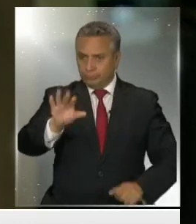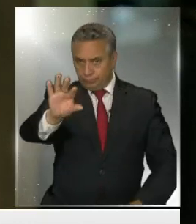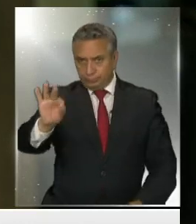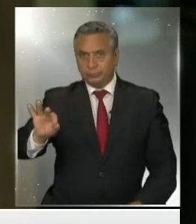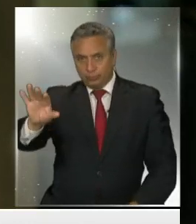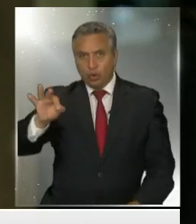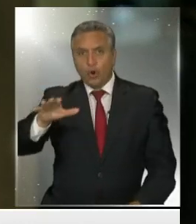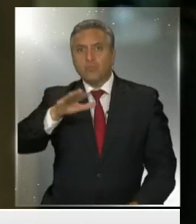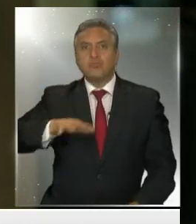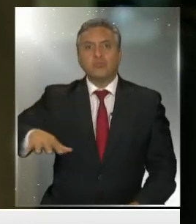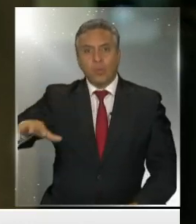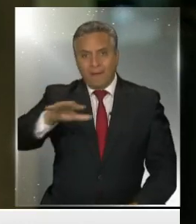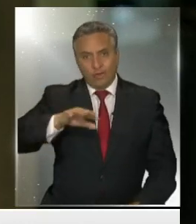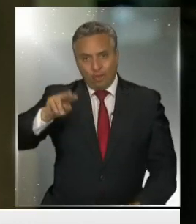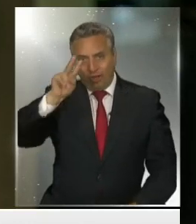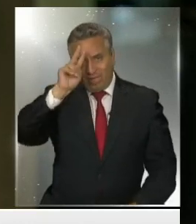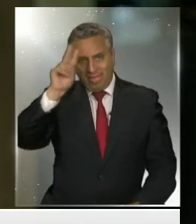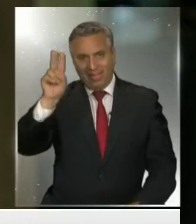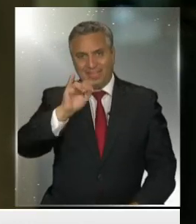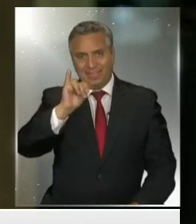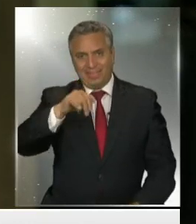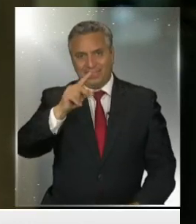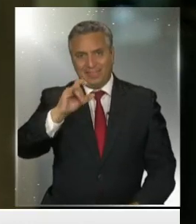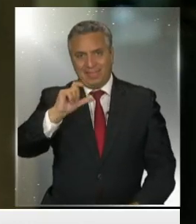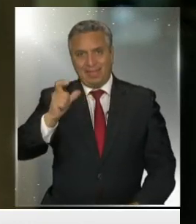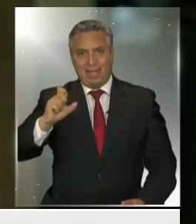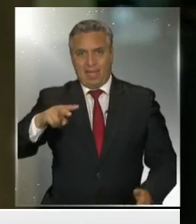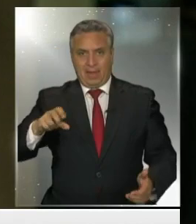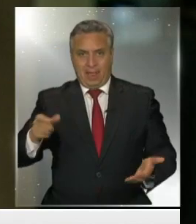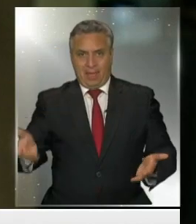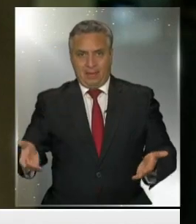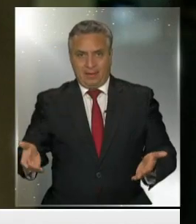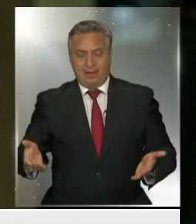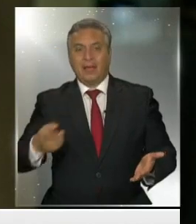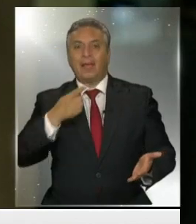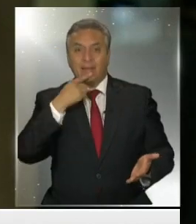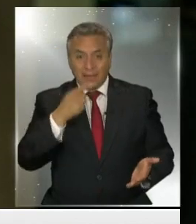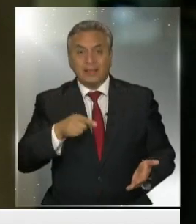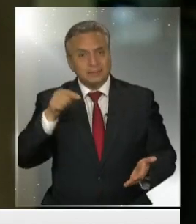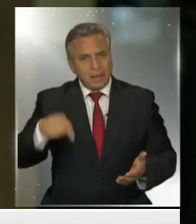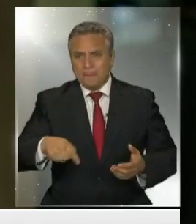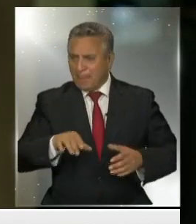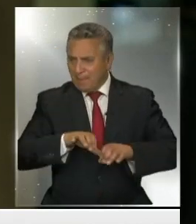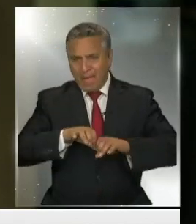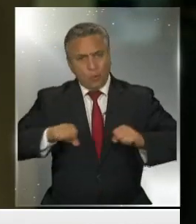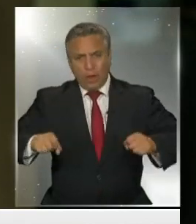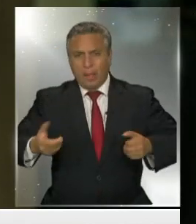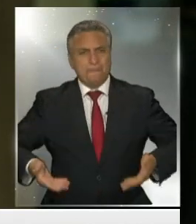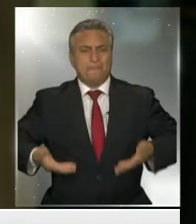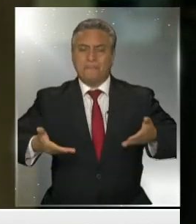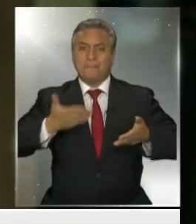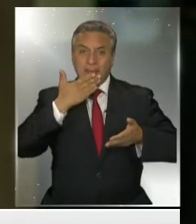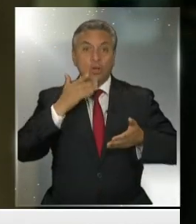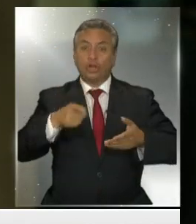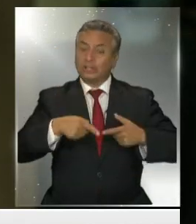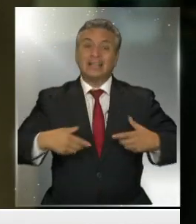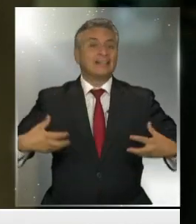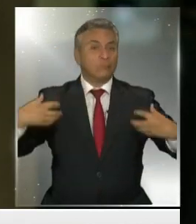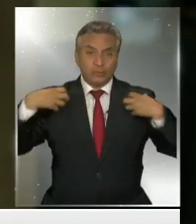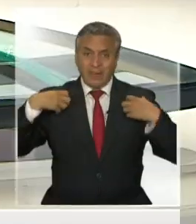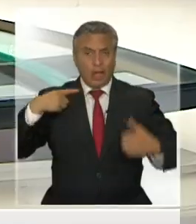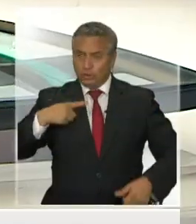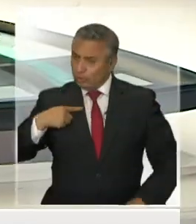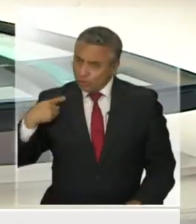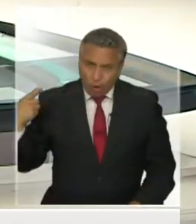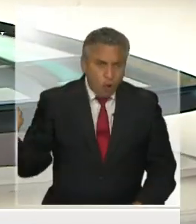indígenas creo que eso sería un tremendo logro que sin duda enriquecería este acuerdo y yo creo que es responsabilidad de todos los que estamos en la